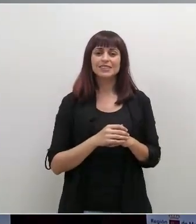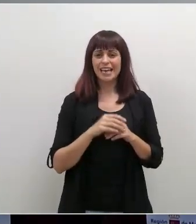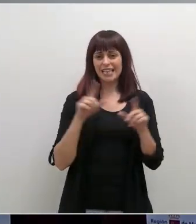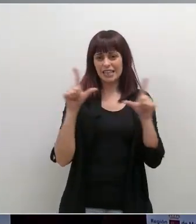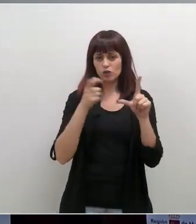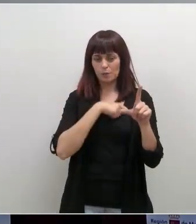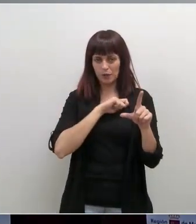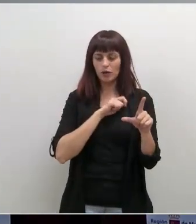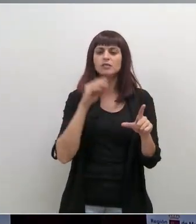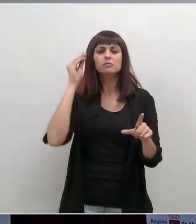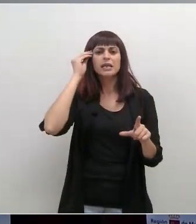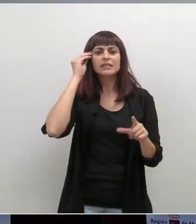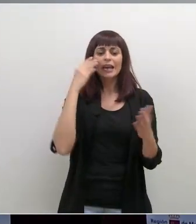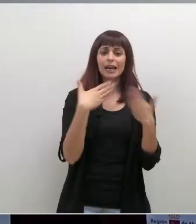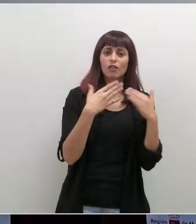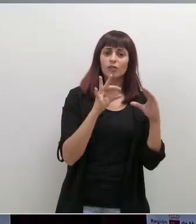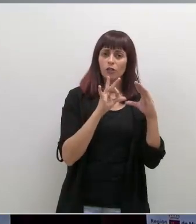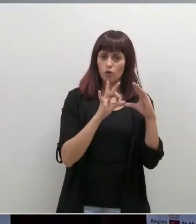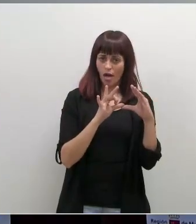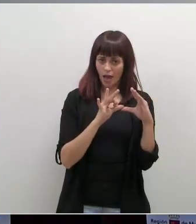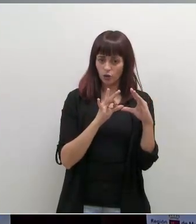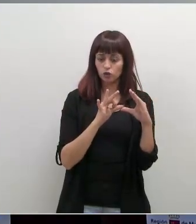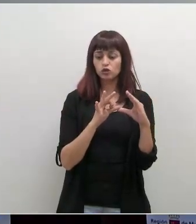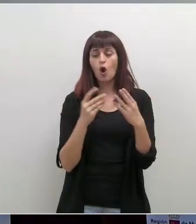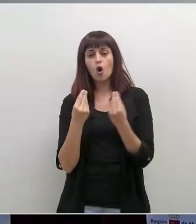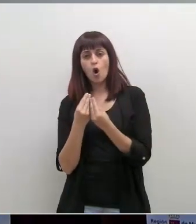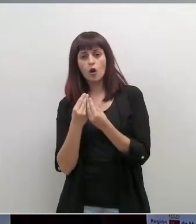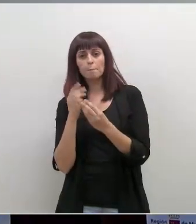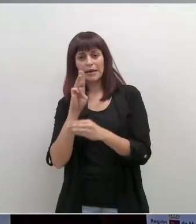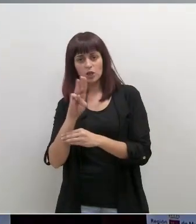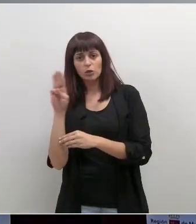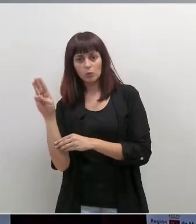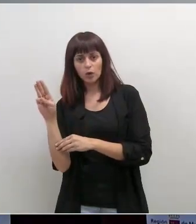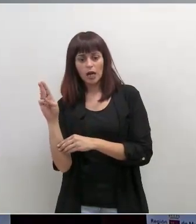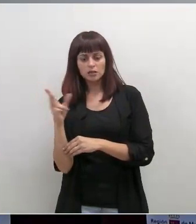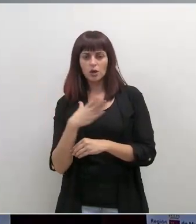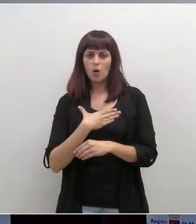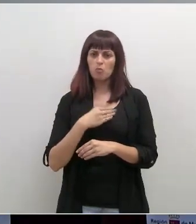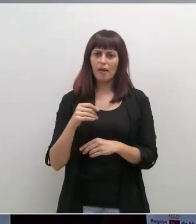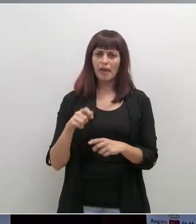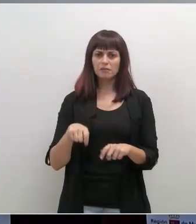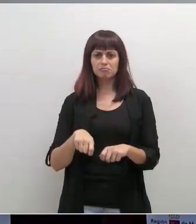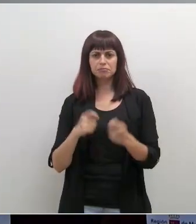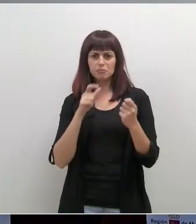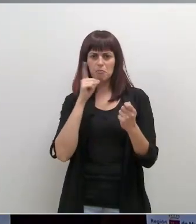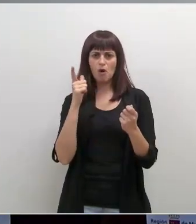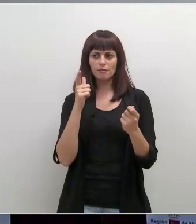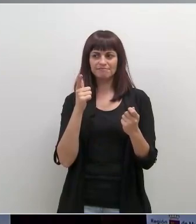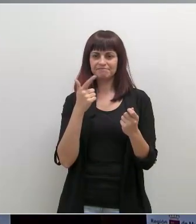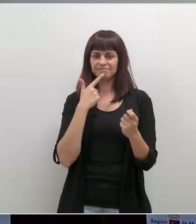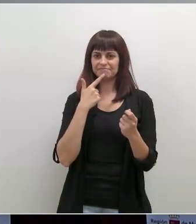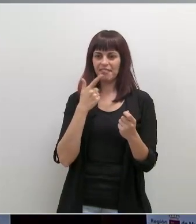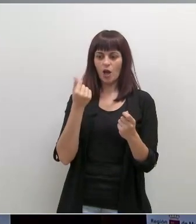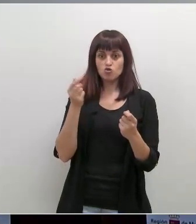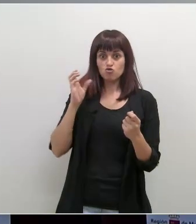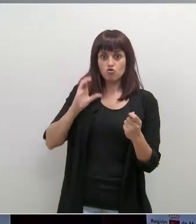las relaciones de Ciudadanos en el seno del Ejecutivo Regional con el Partido Popular se pueden ver erosionadas como consecuencia de su negativa al incremento de